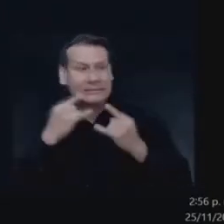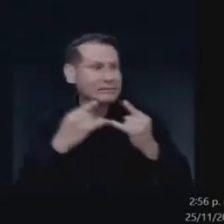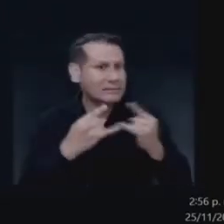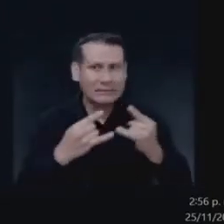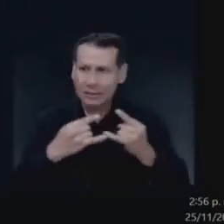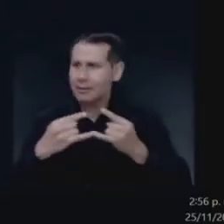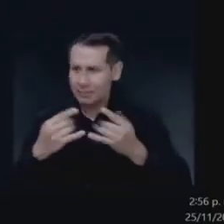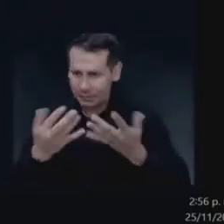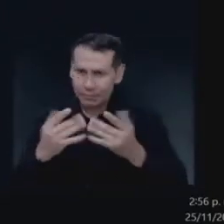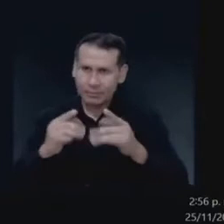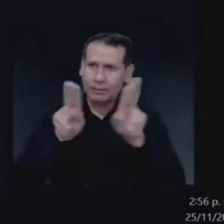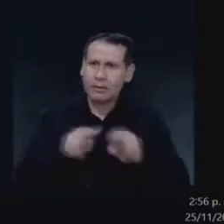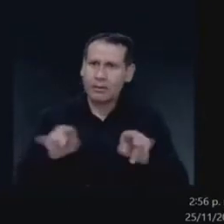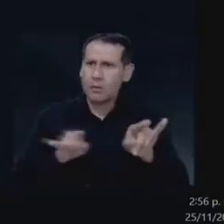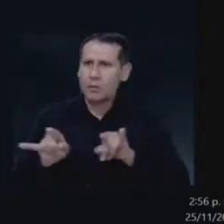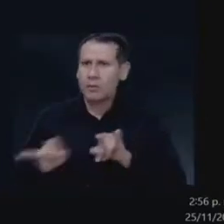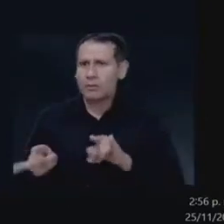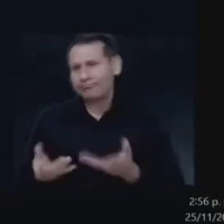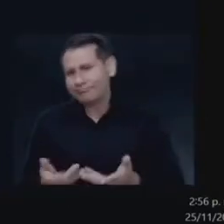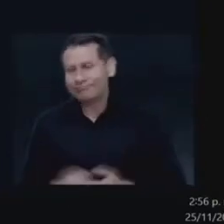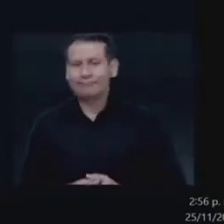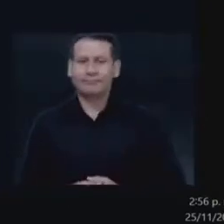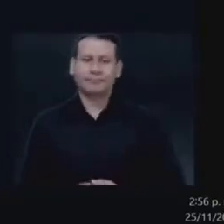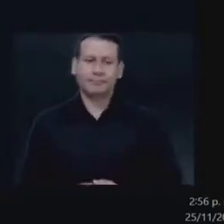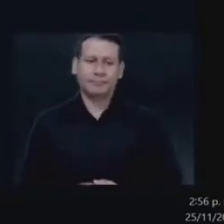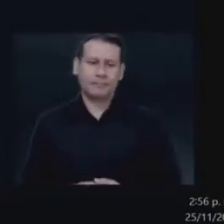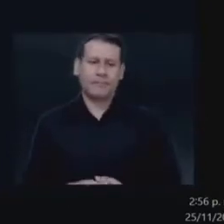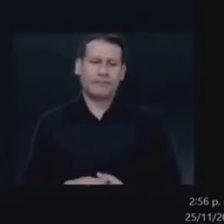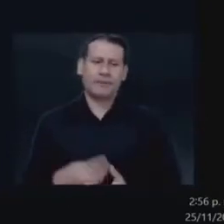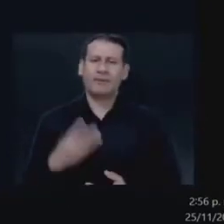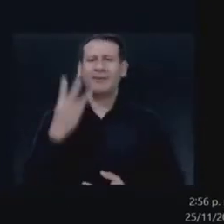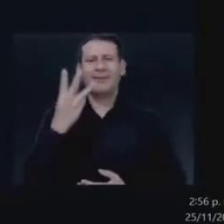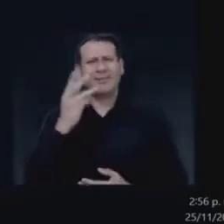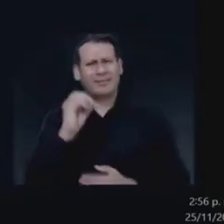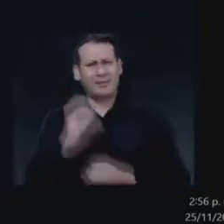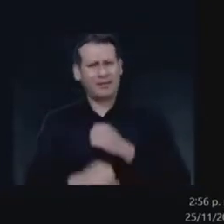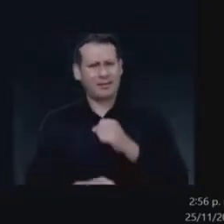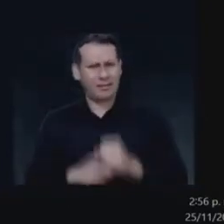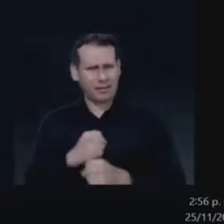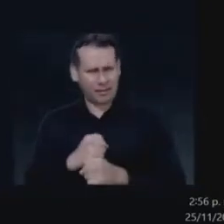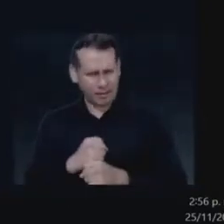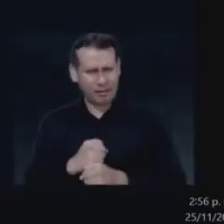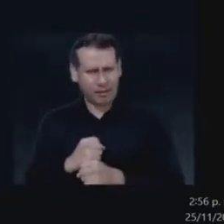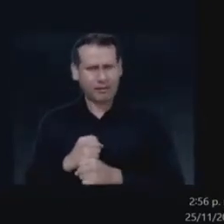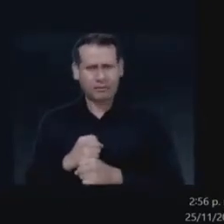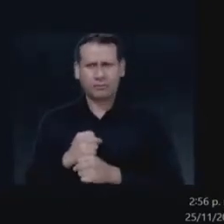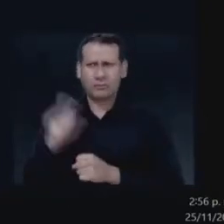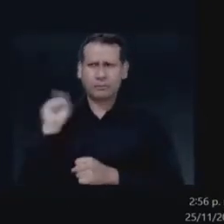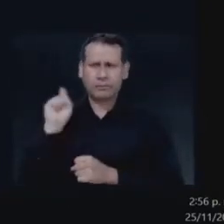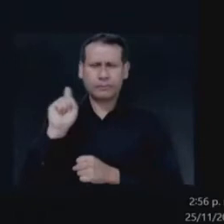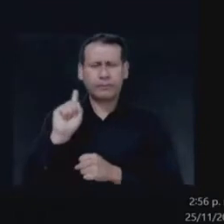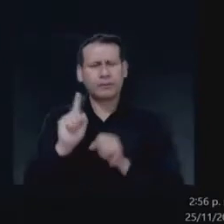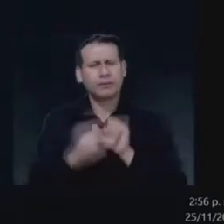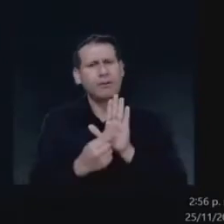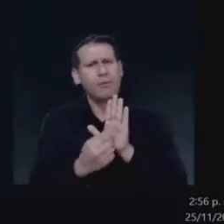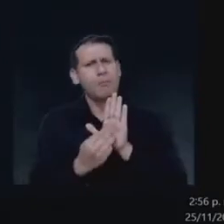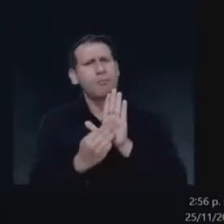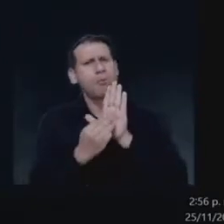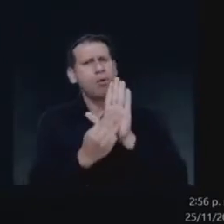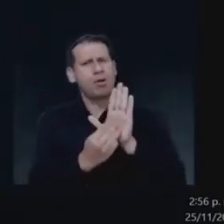que después de 30 años de tener este modelo exitoso que llevó Internet a más de la mitad de la